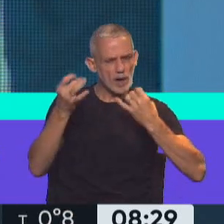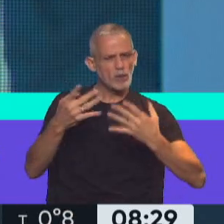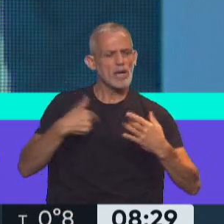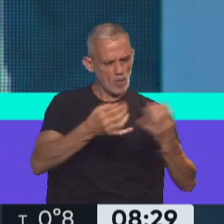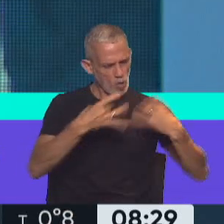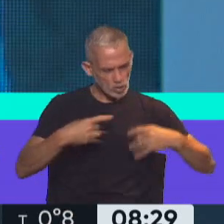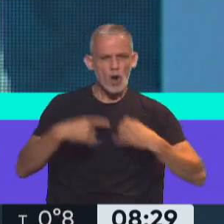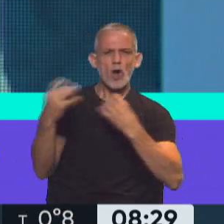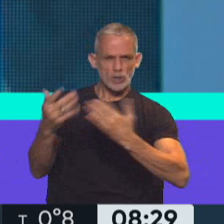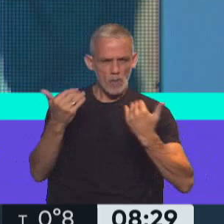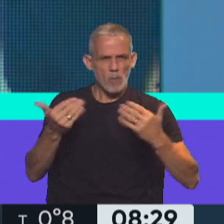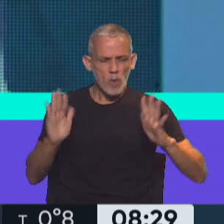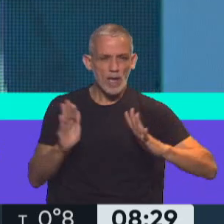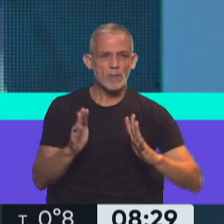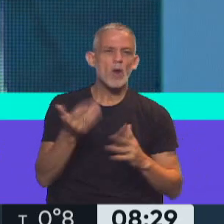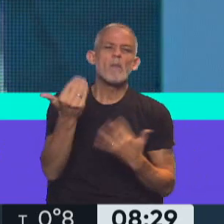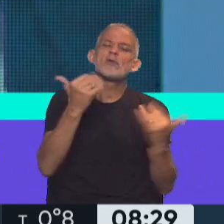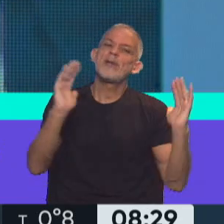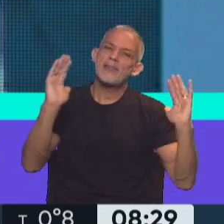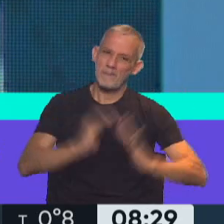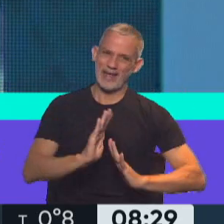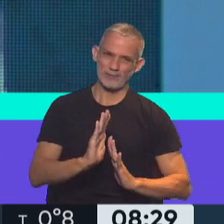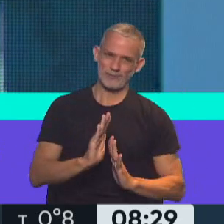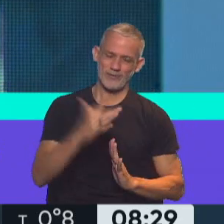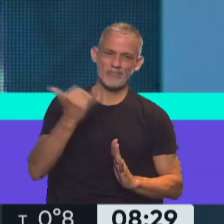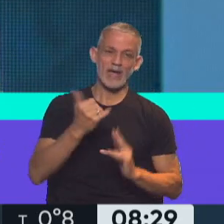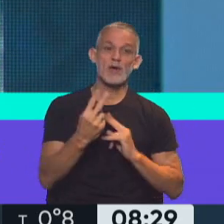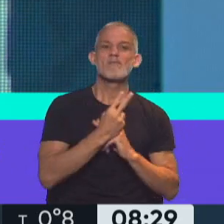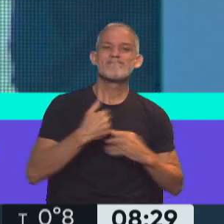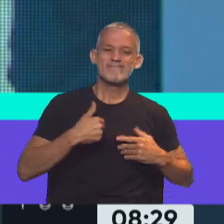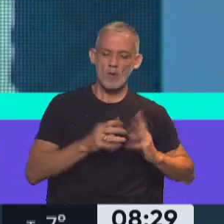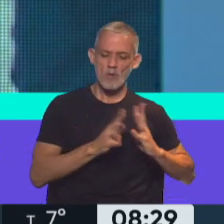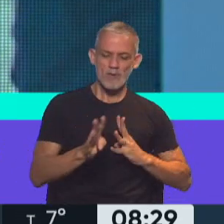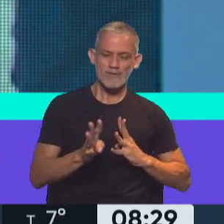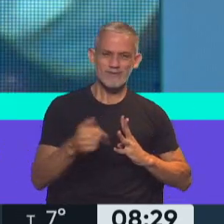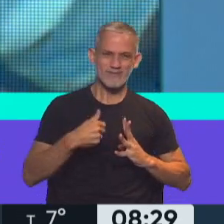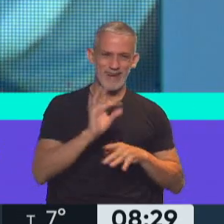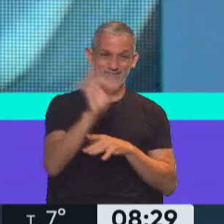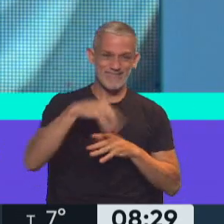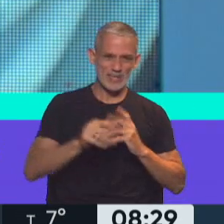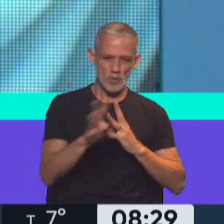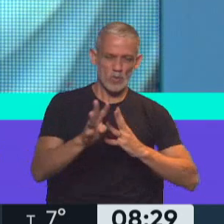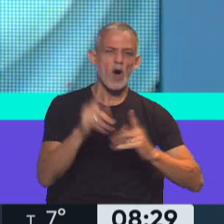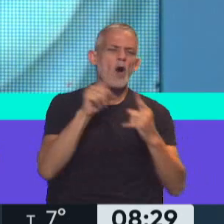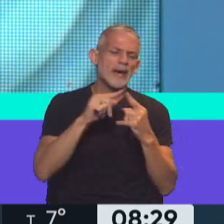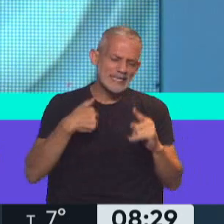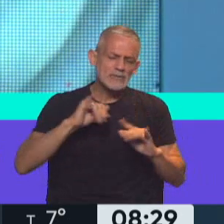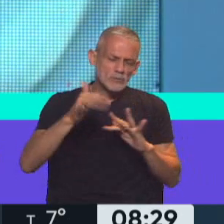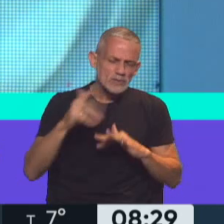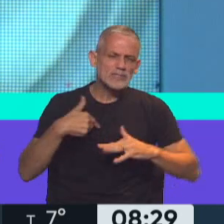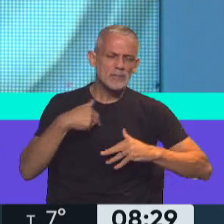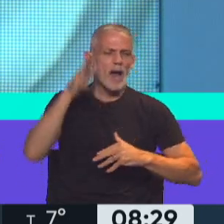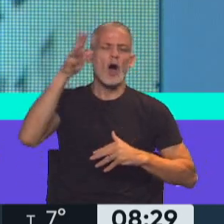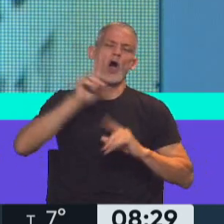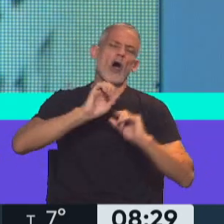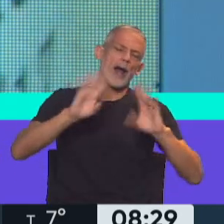pueden contagiar a otros, pero las chances son menores, digamos, porque hay una protección que te da la vacuna, si bien el objetivo principal es